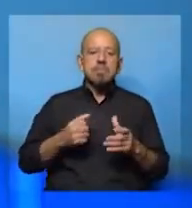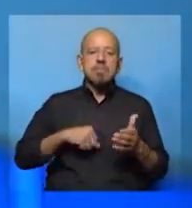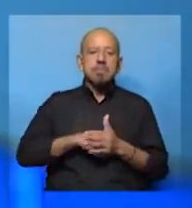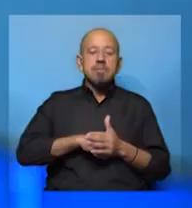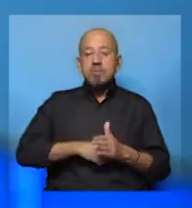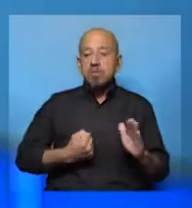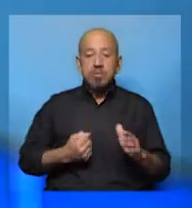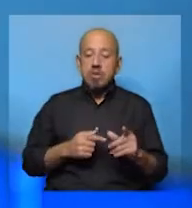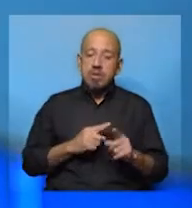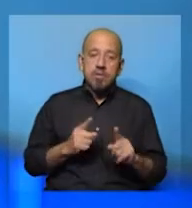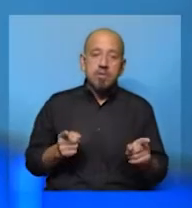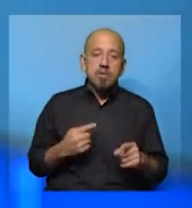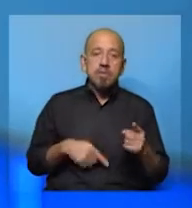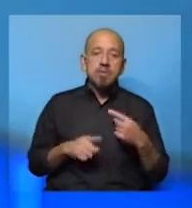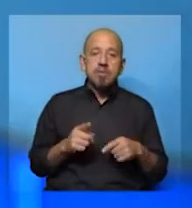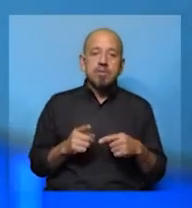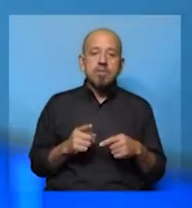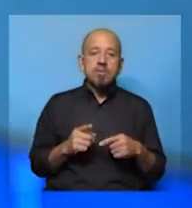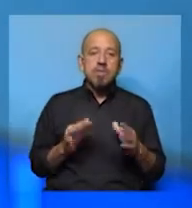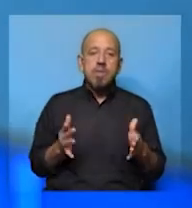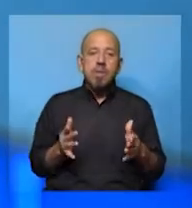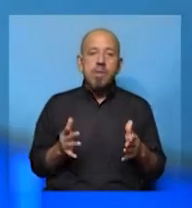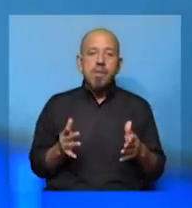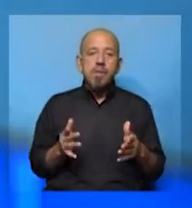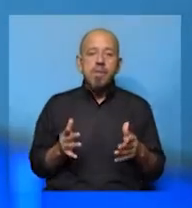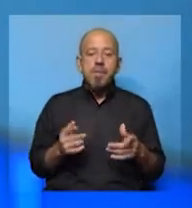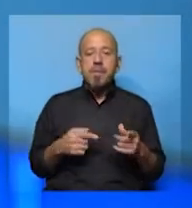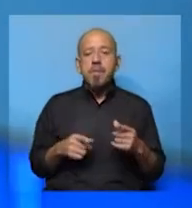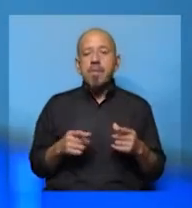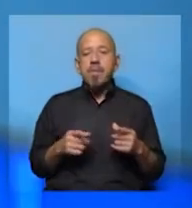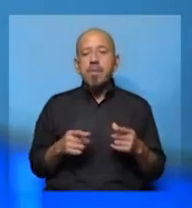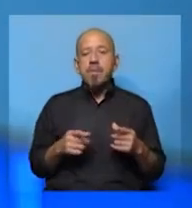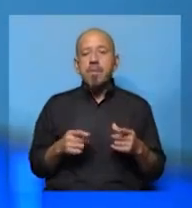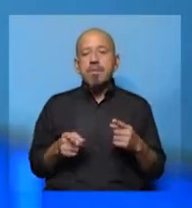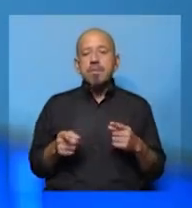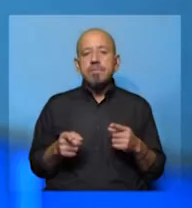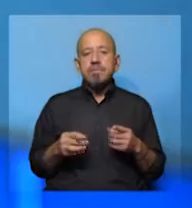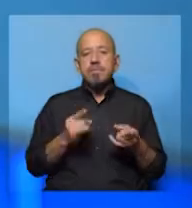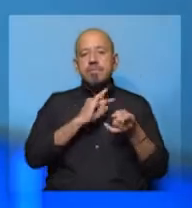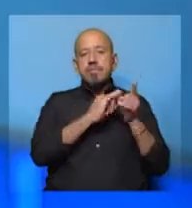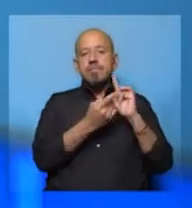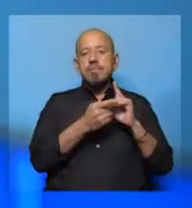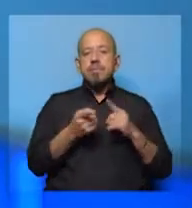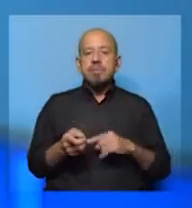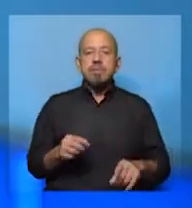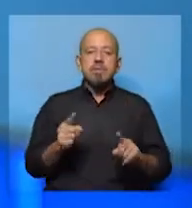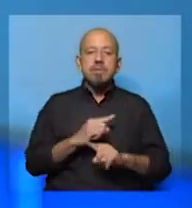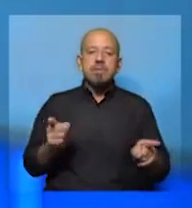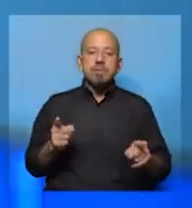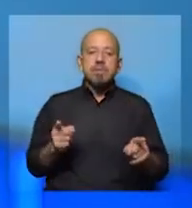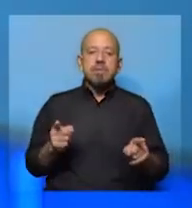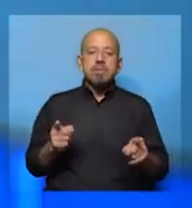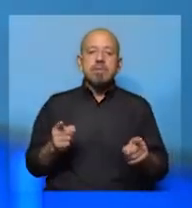electoral y por lo tanto desde desde el el parlamento no quiere decir que sea el centro del